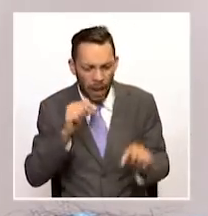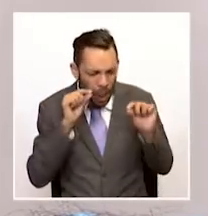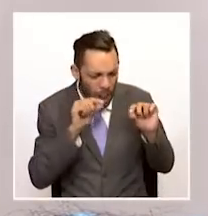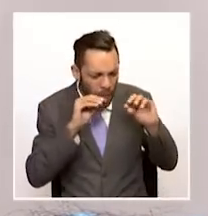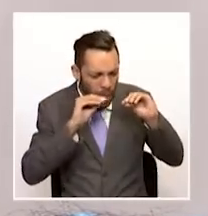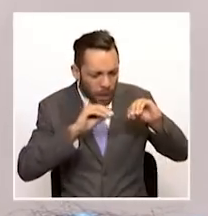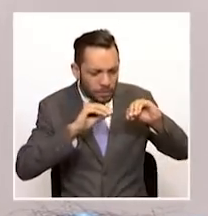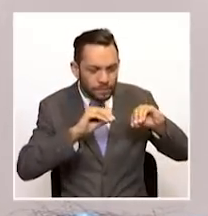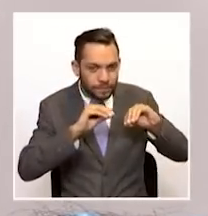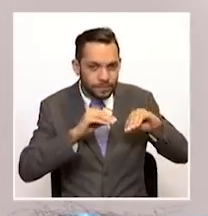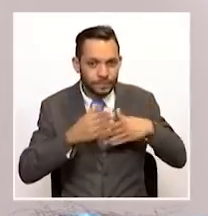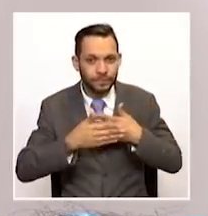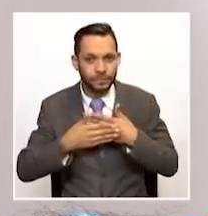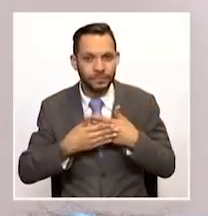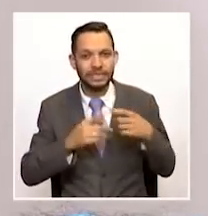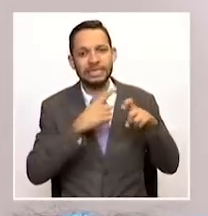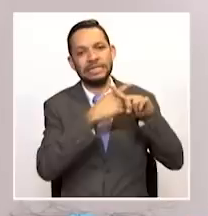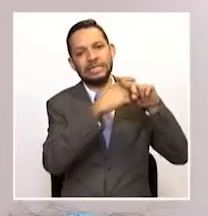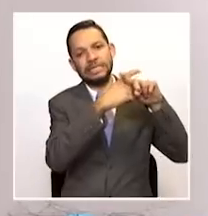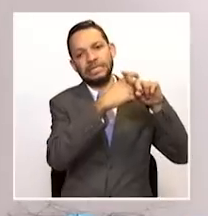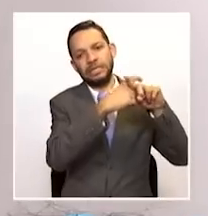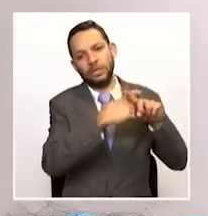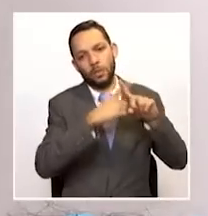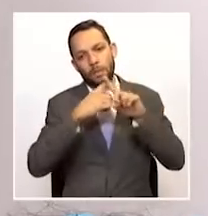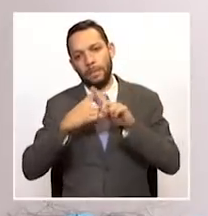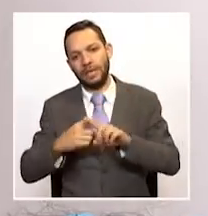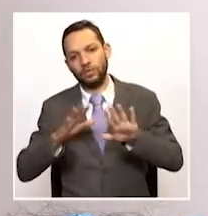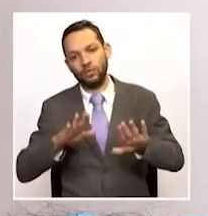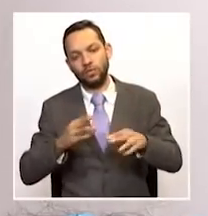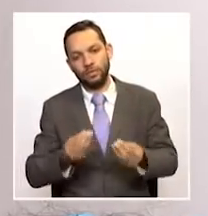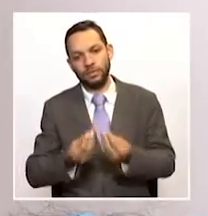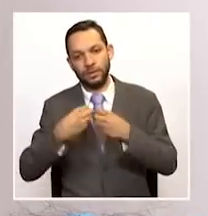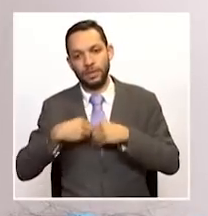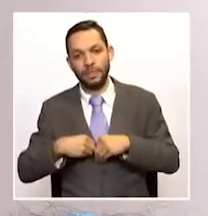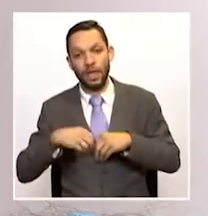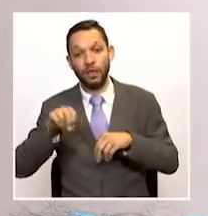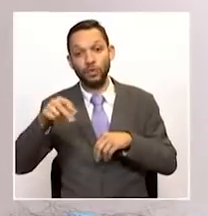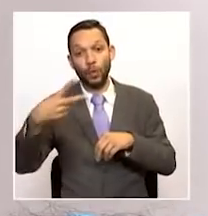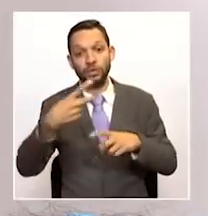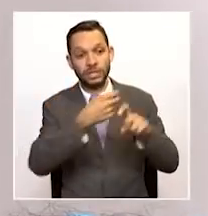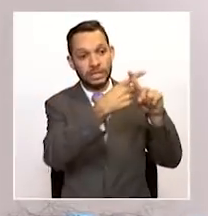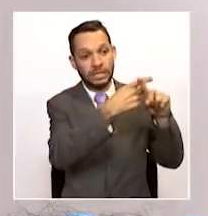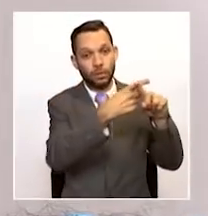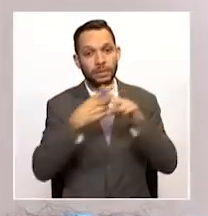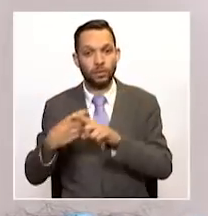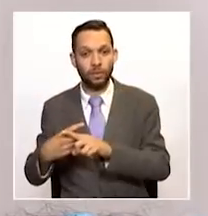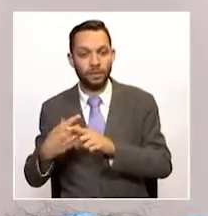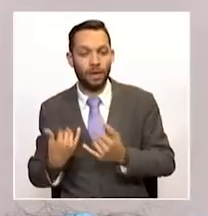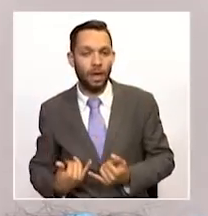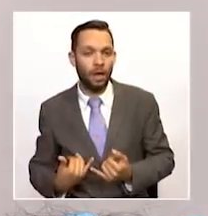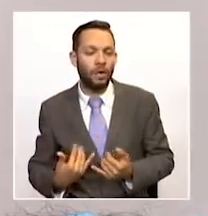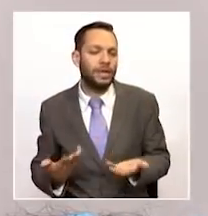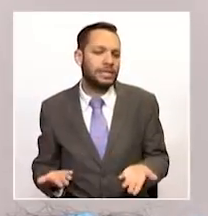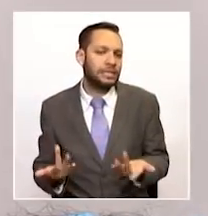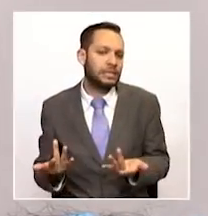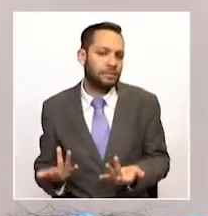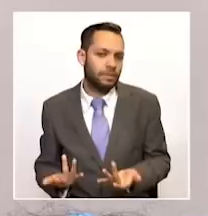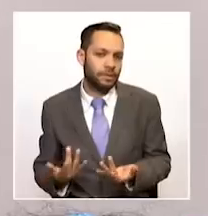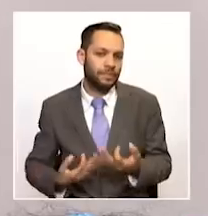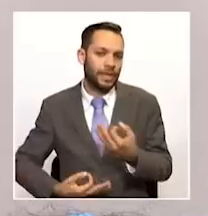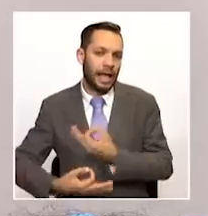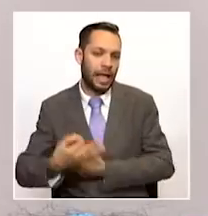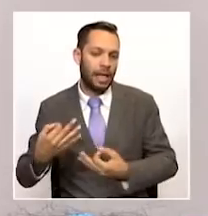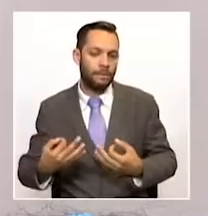que tenía síndrome de sjögren después que síndrome de renault en estos momentos estoy a la espera de trasplante de